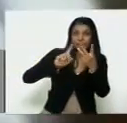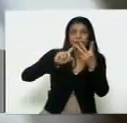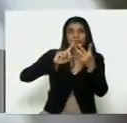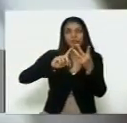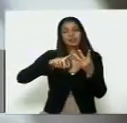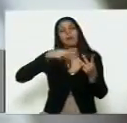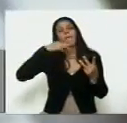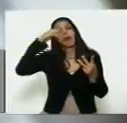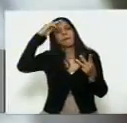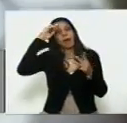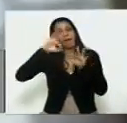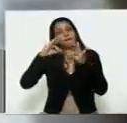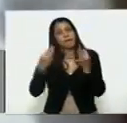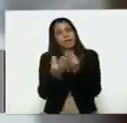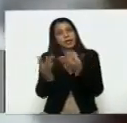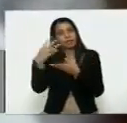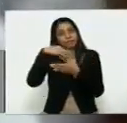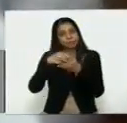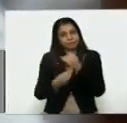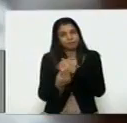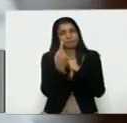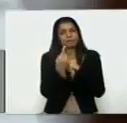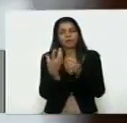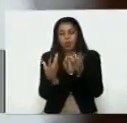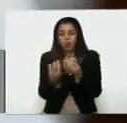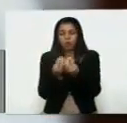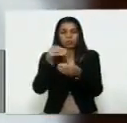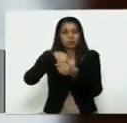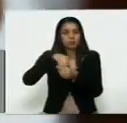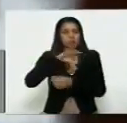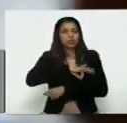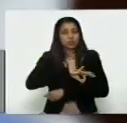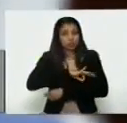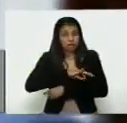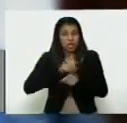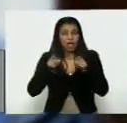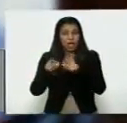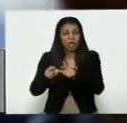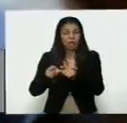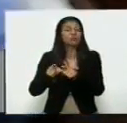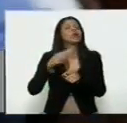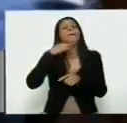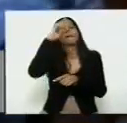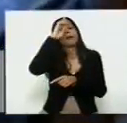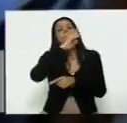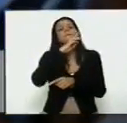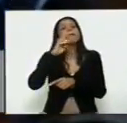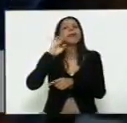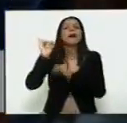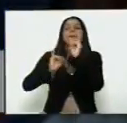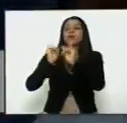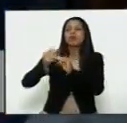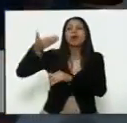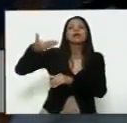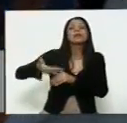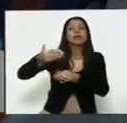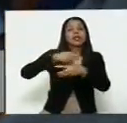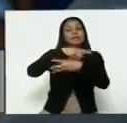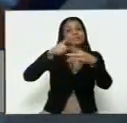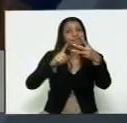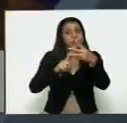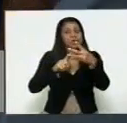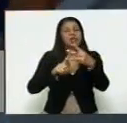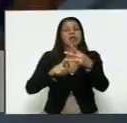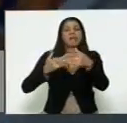como integrantes de las familias que conforman la sociedad, son las y los protagonistas del proceso de gestación,